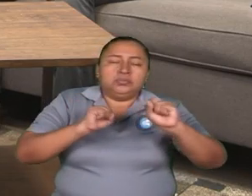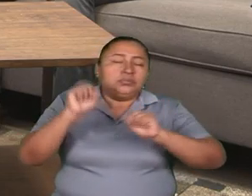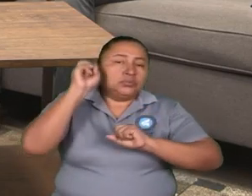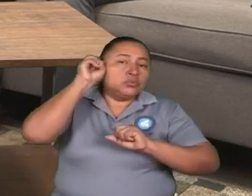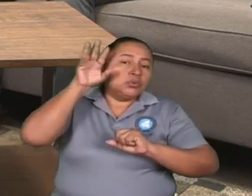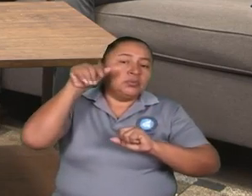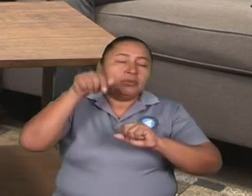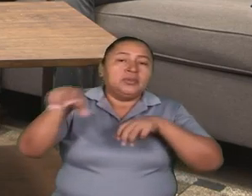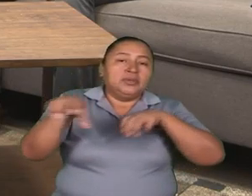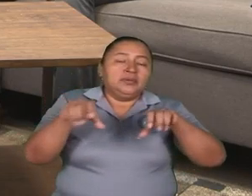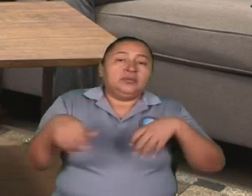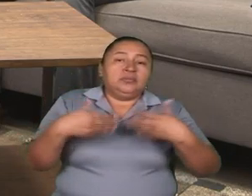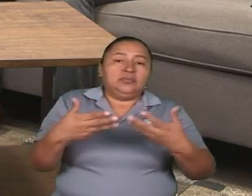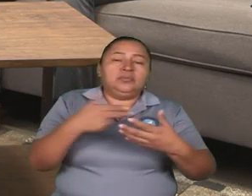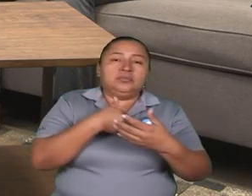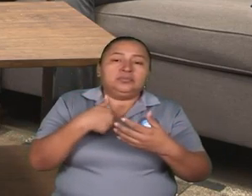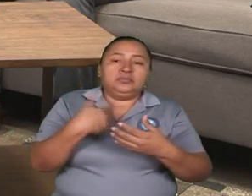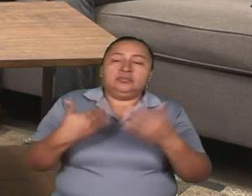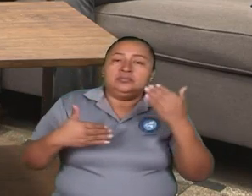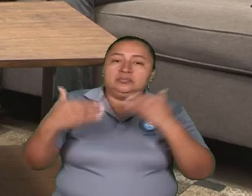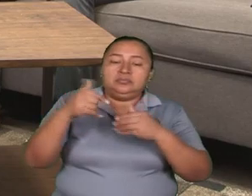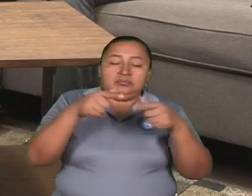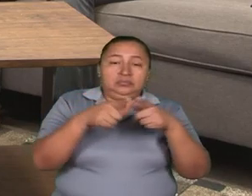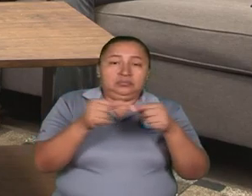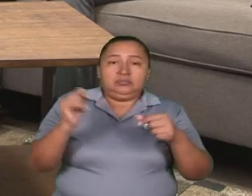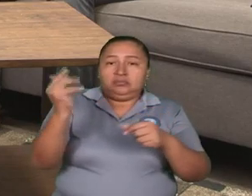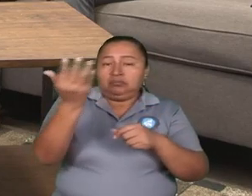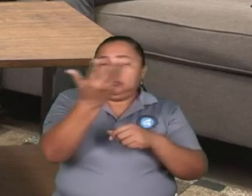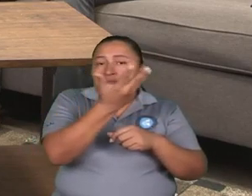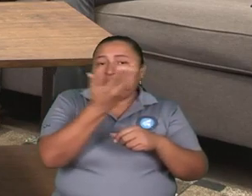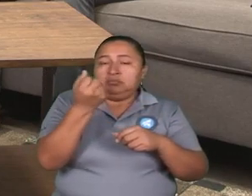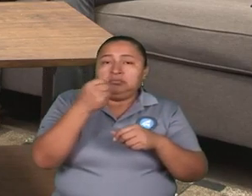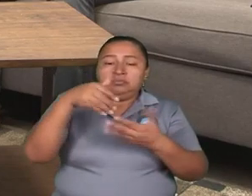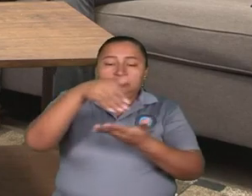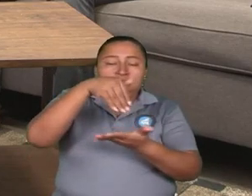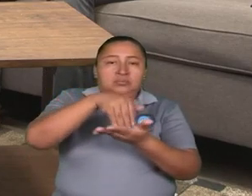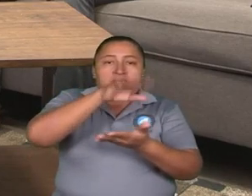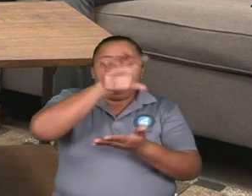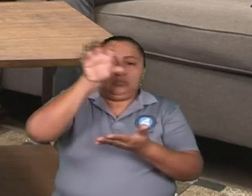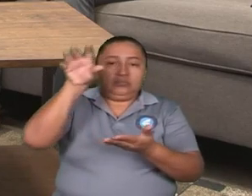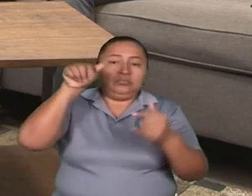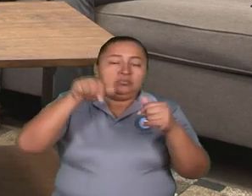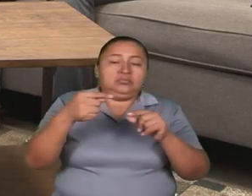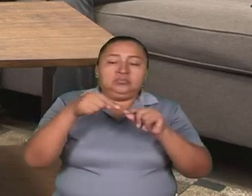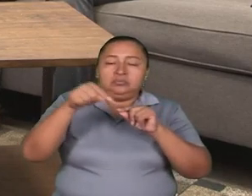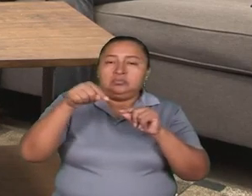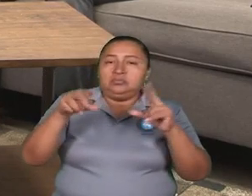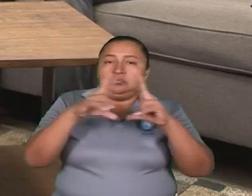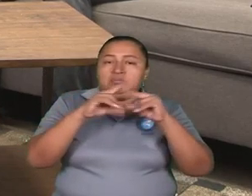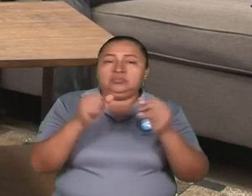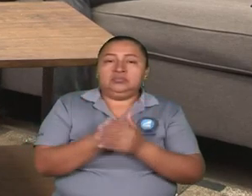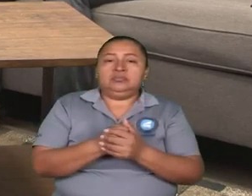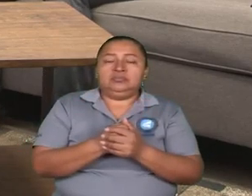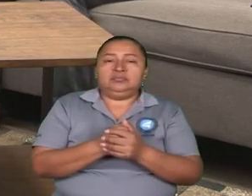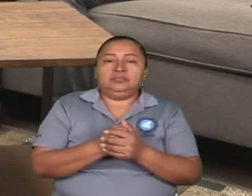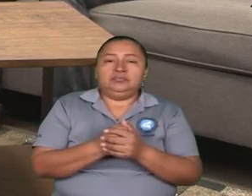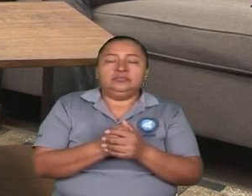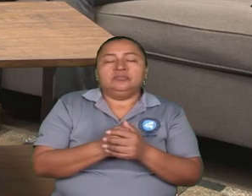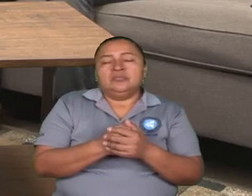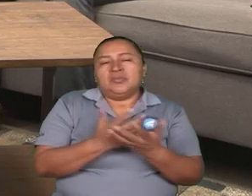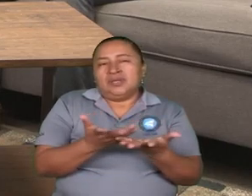se ha planteado a partir de la forma en la que se involucra el Instituto Nicaragüense de Turismo. Para algunas personas consideran que este tipo de actividades